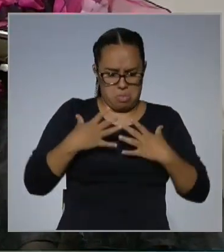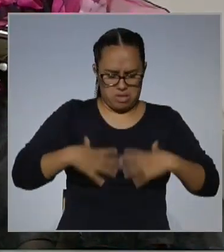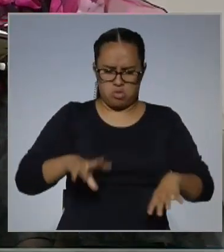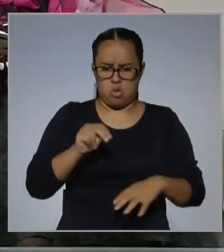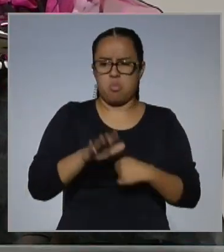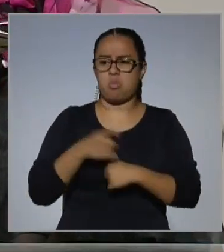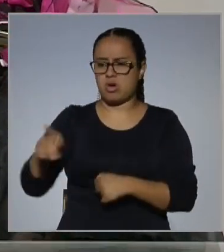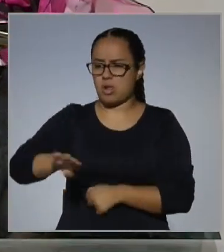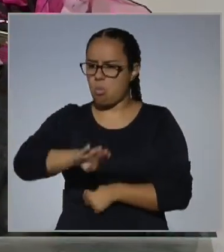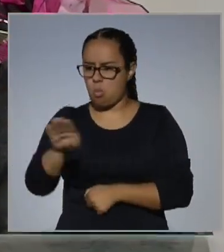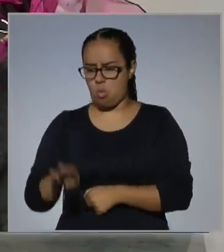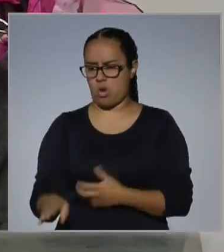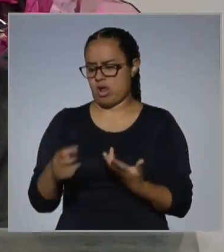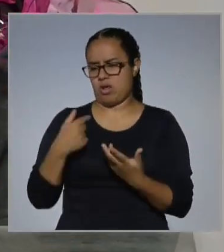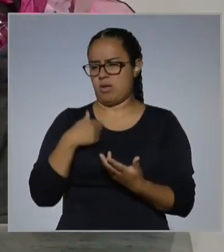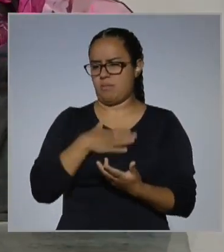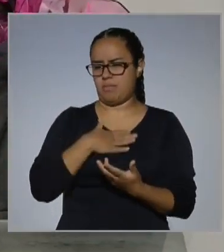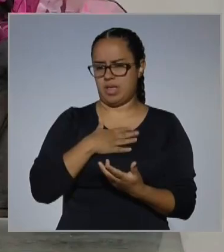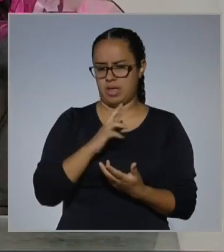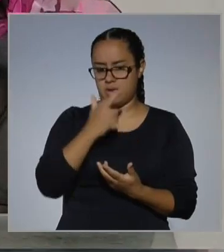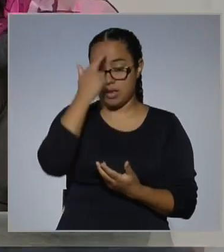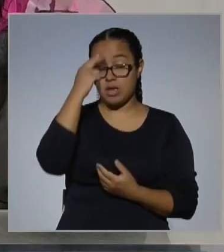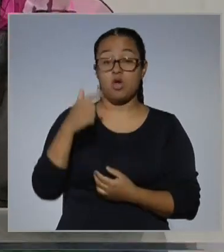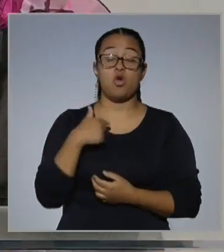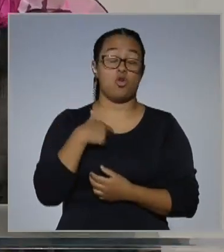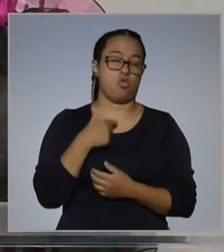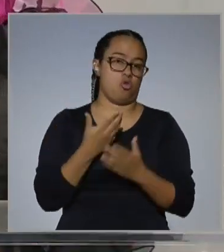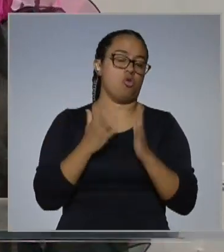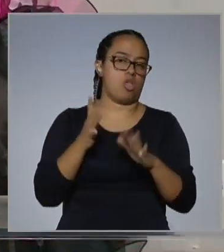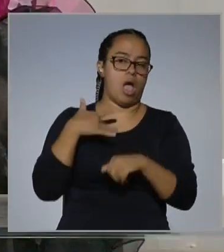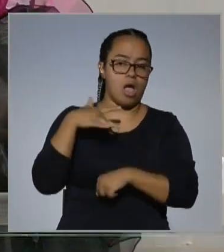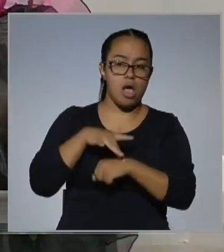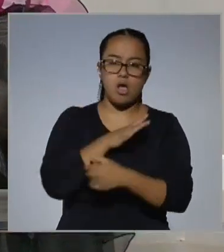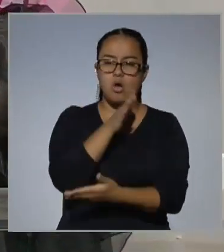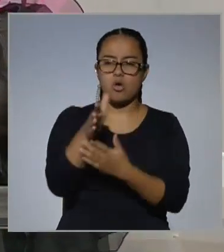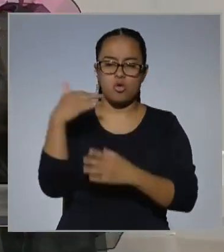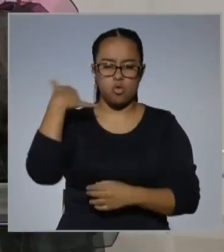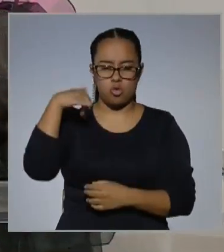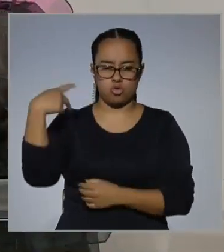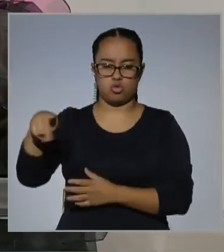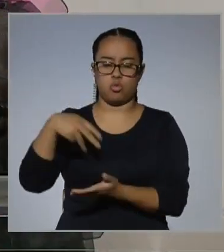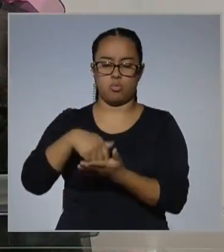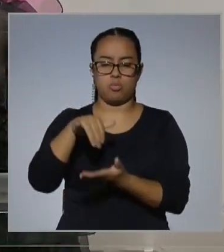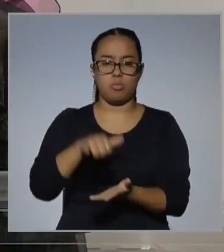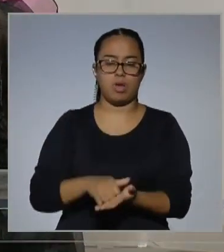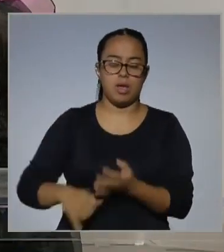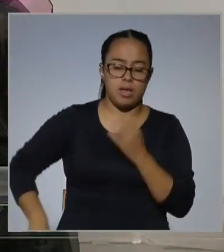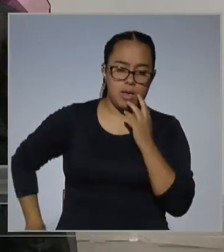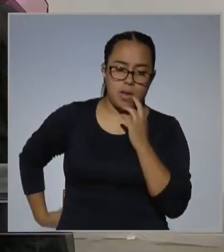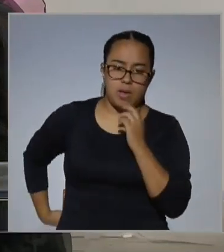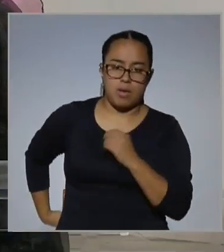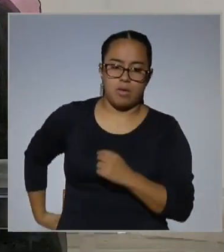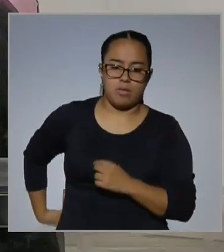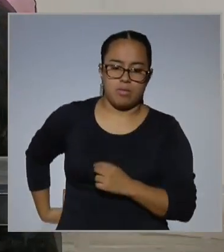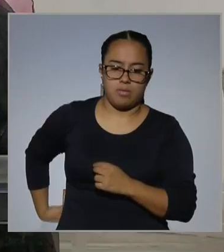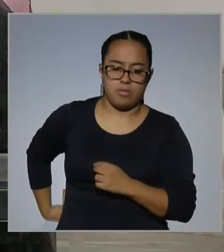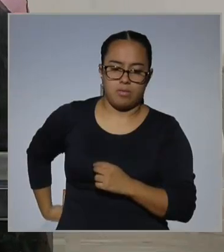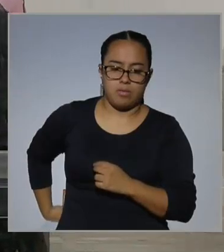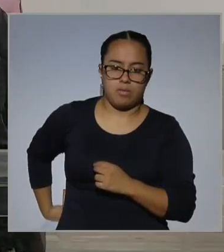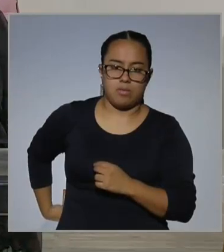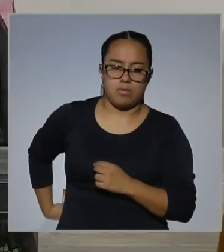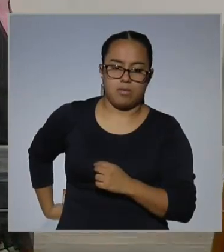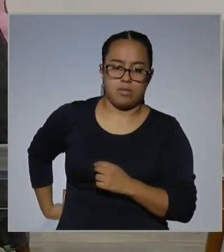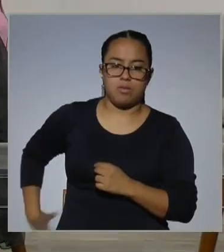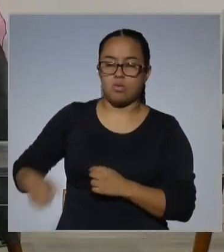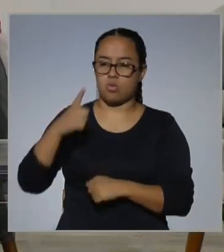una cuestión solemne. A mí me tocó en Yucatán, que estuve trabajando con las comunidades mayas allá. Uno de mis